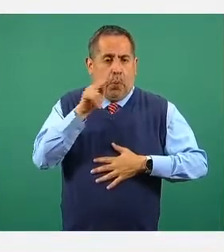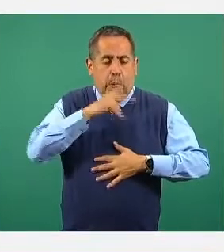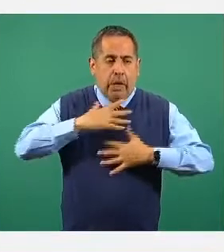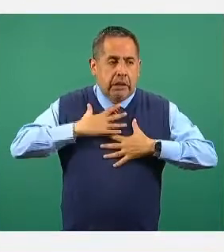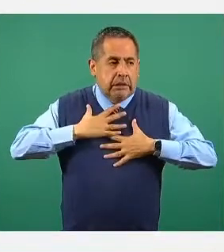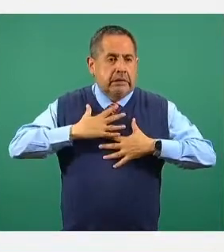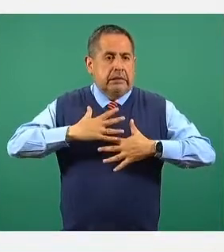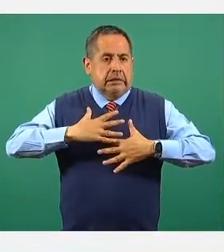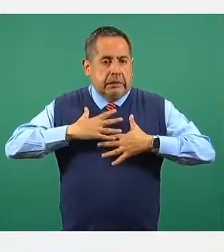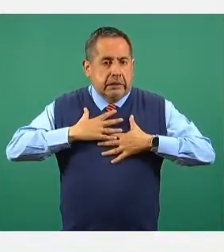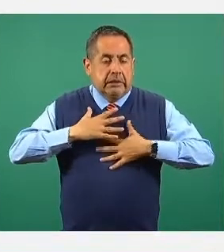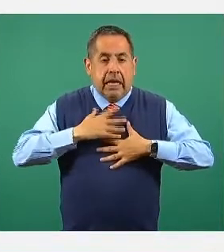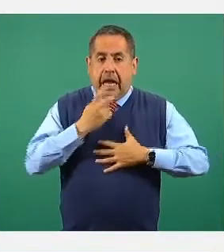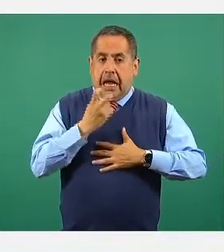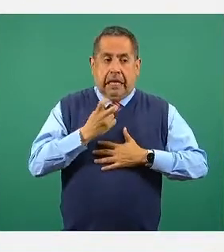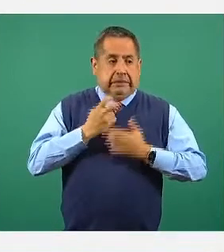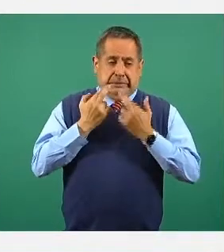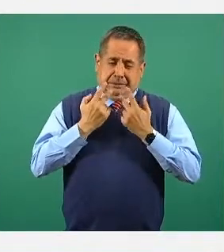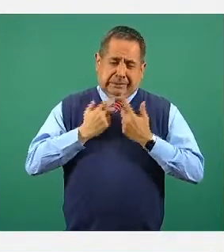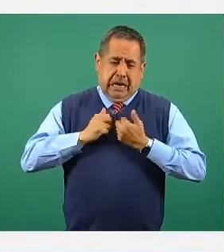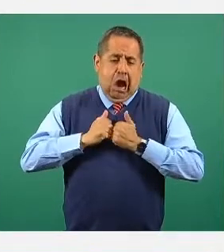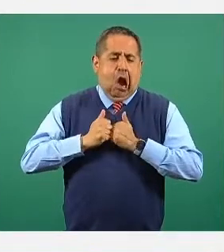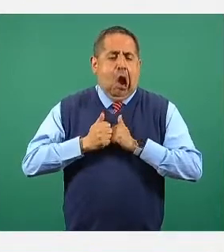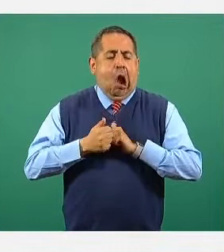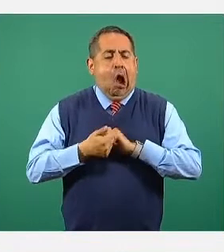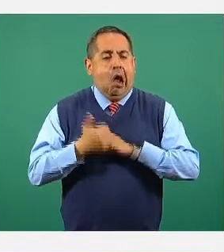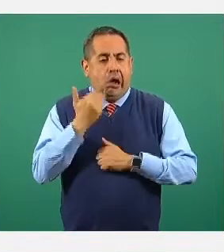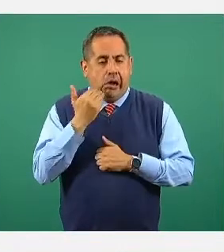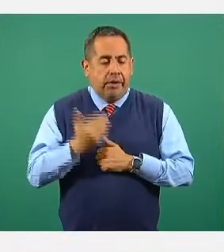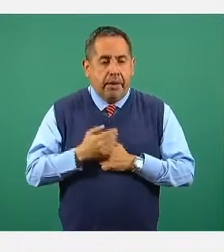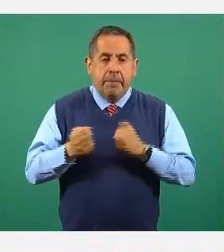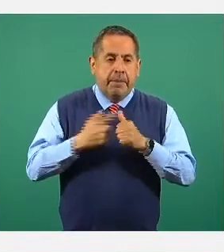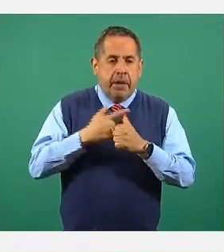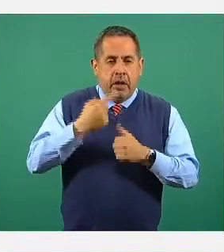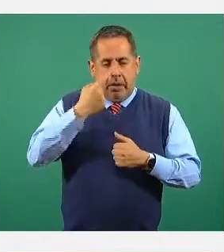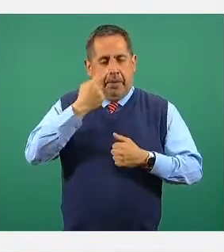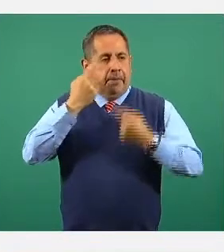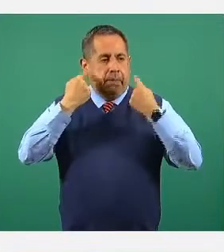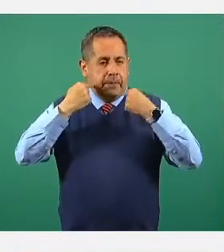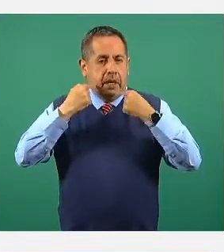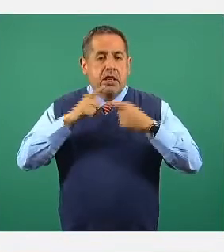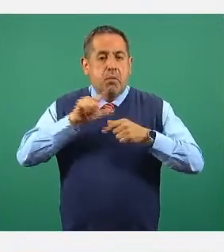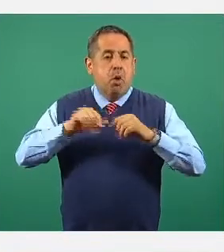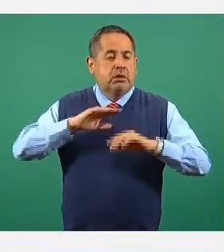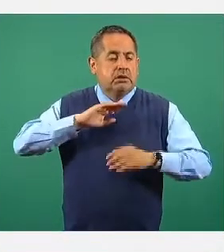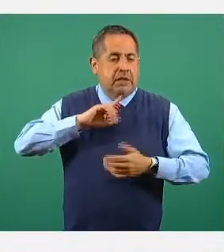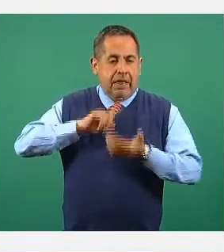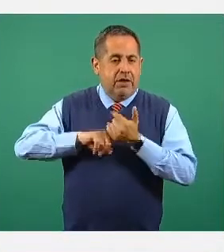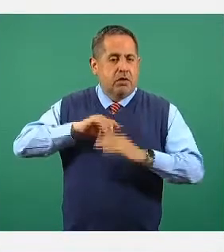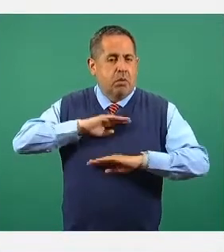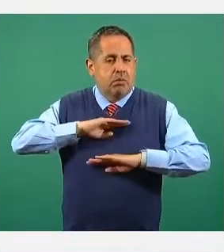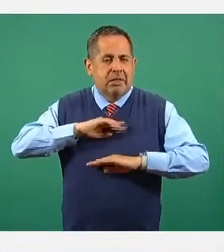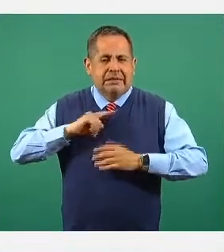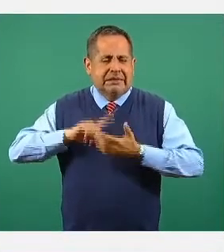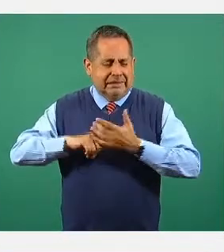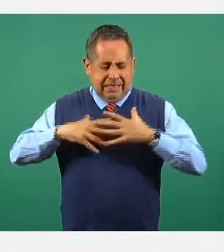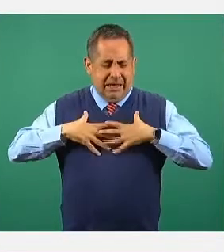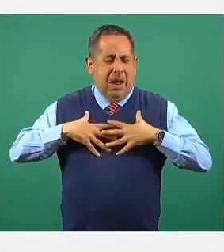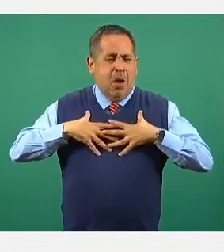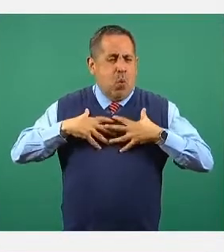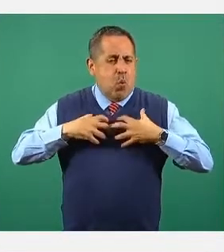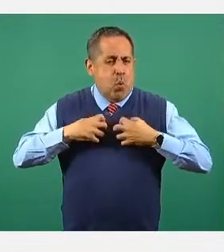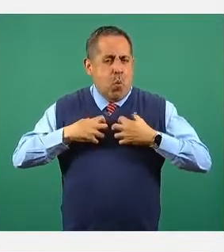precisamente las vías respiratorias primero superiores, luego inferiores, teniendo como principal enfermedad